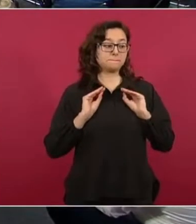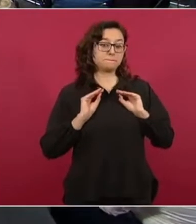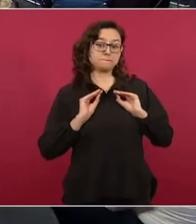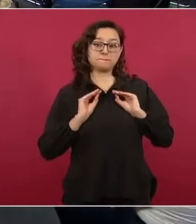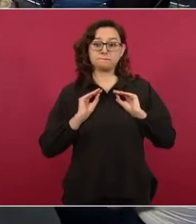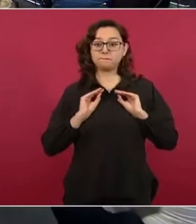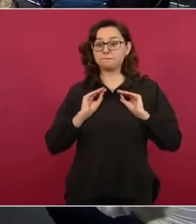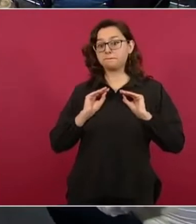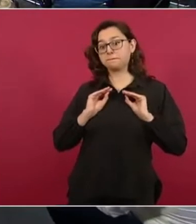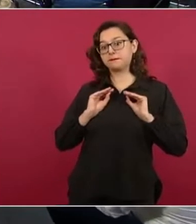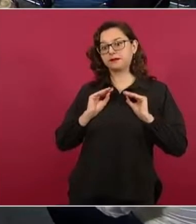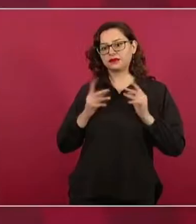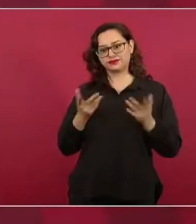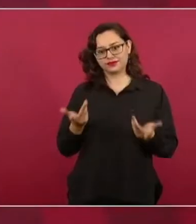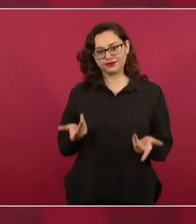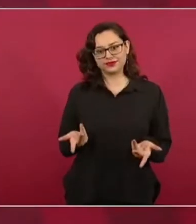conservadores corruptos